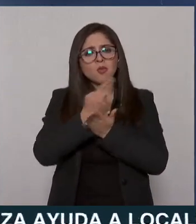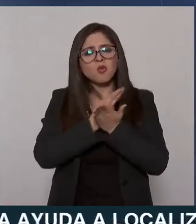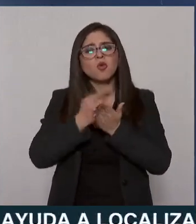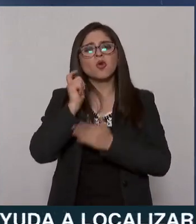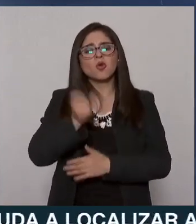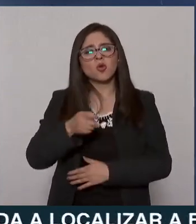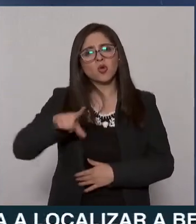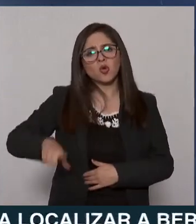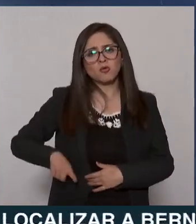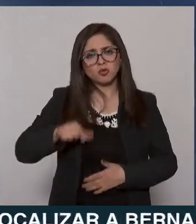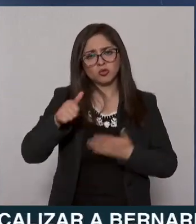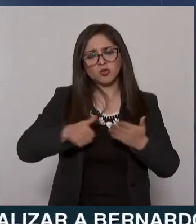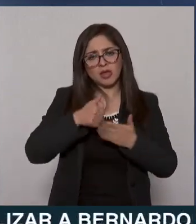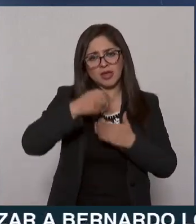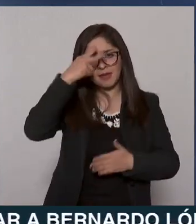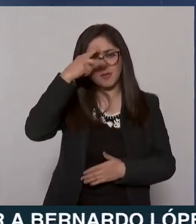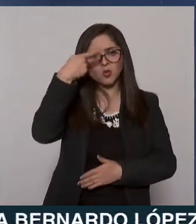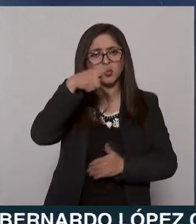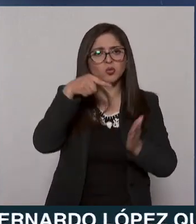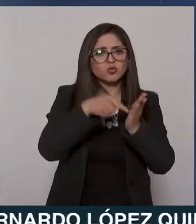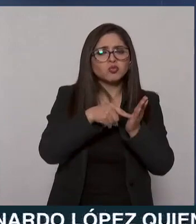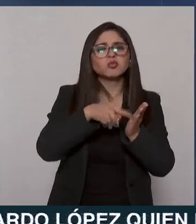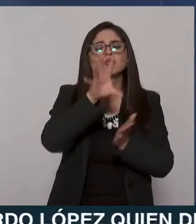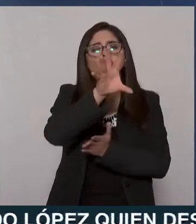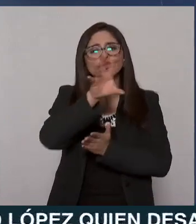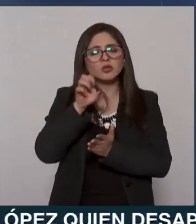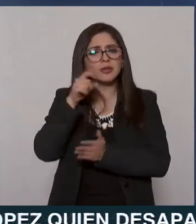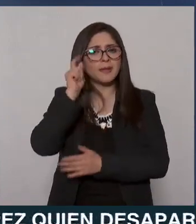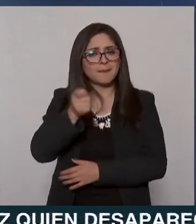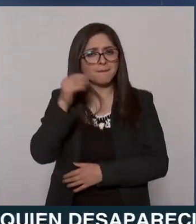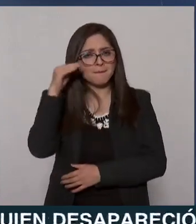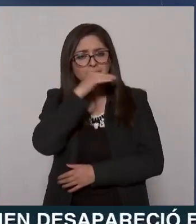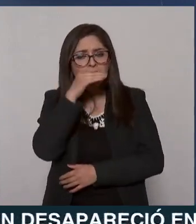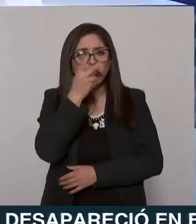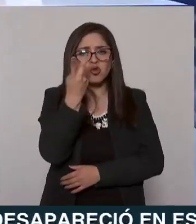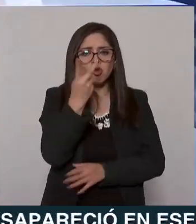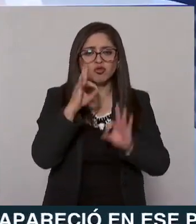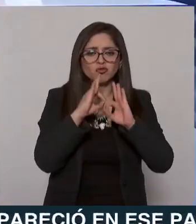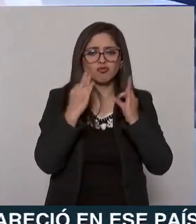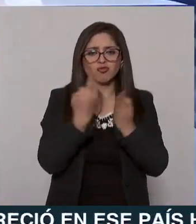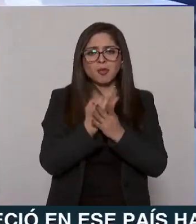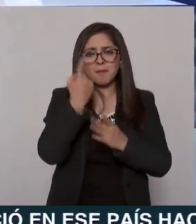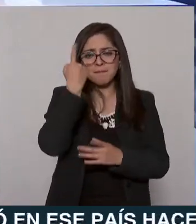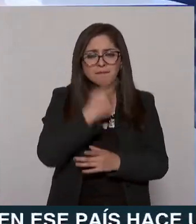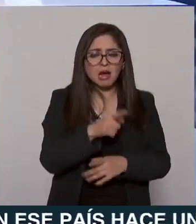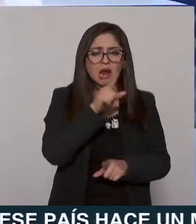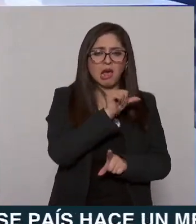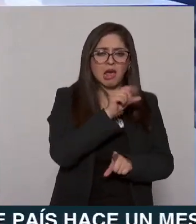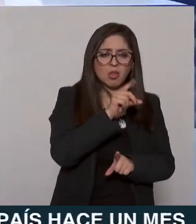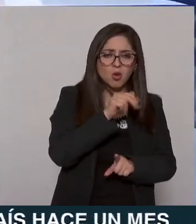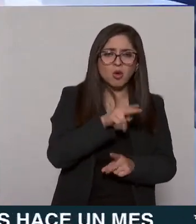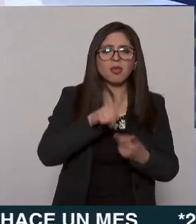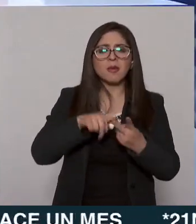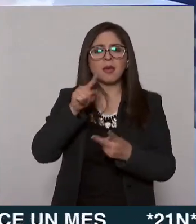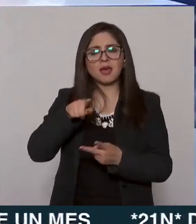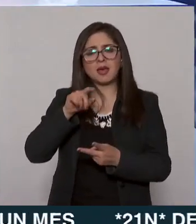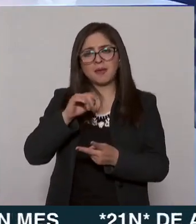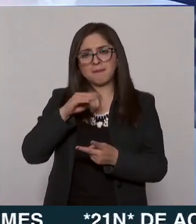le dan clic y le dan descargar. Es gratuita y está en las dos plataformas. Pues a bajarla, Janiel Está. Méndez, director de Gobierno